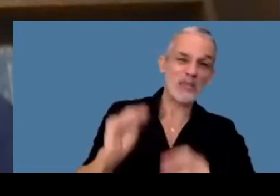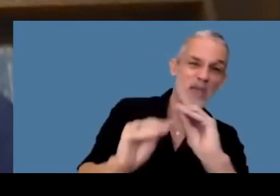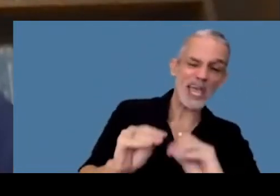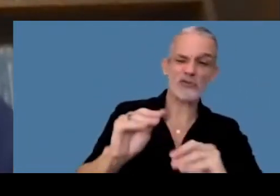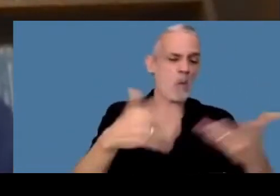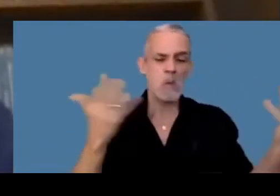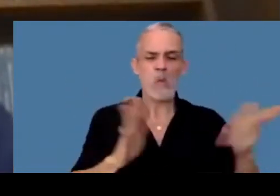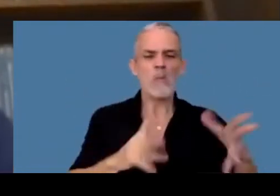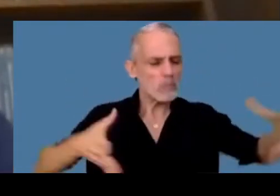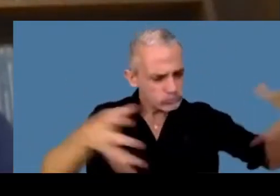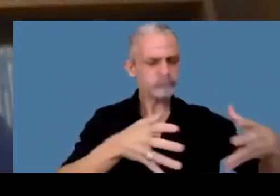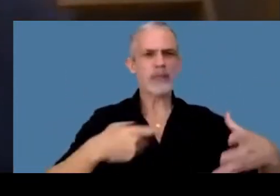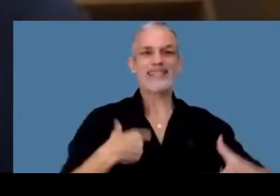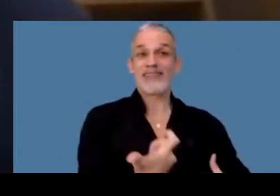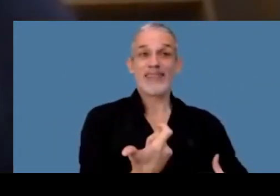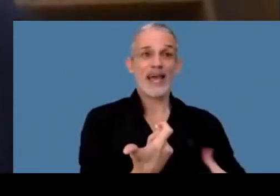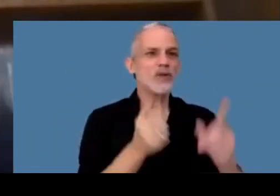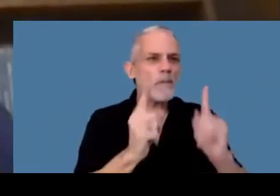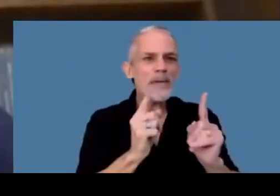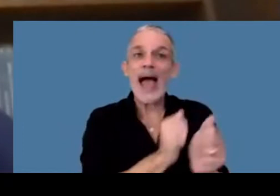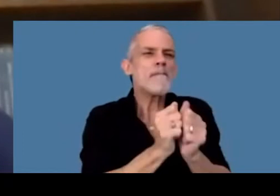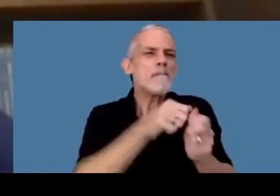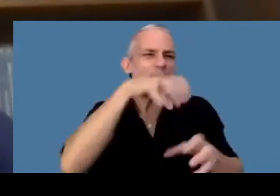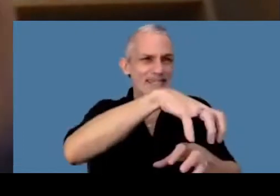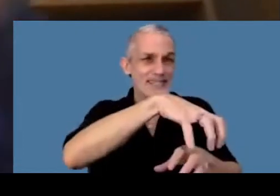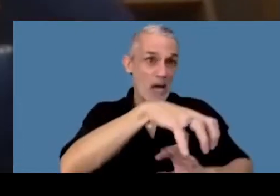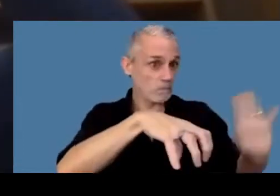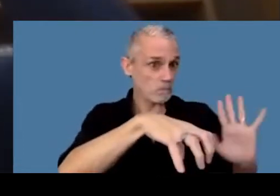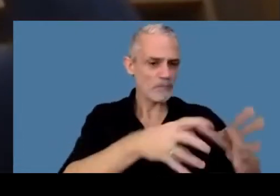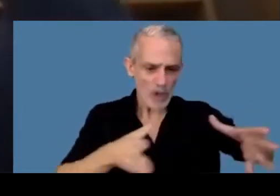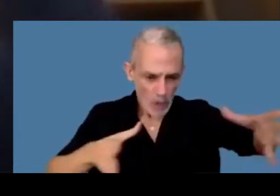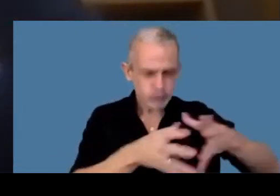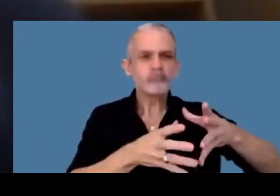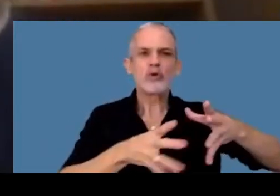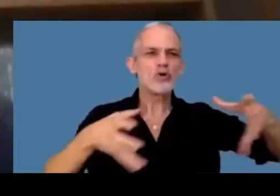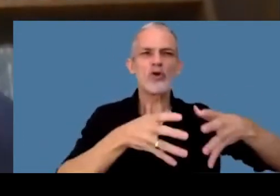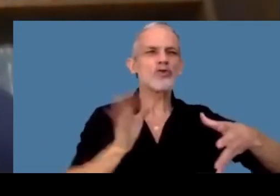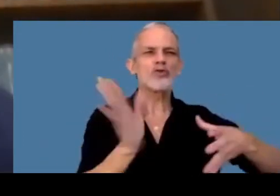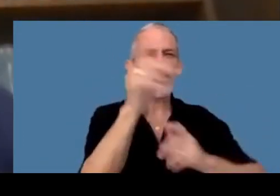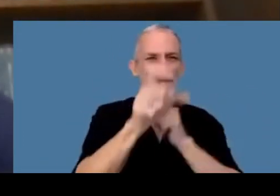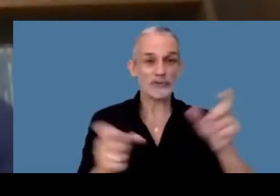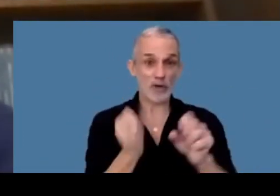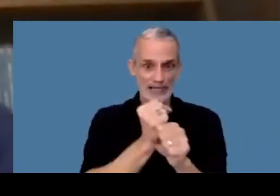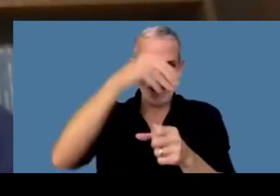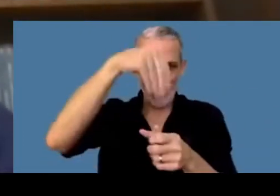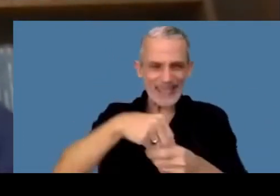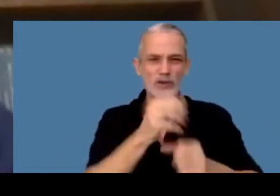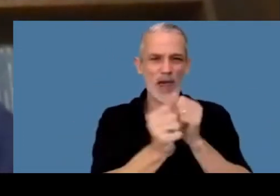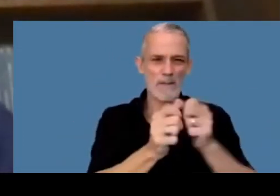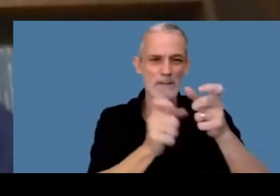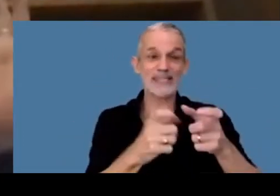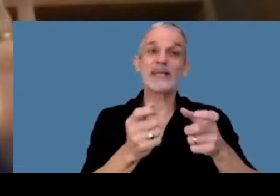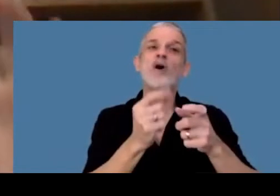sindicato por empresa. O sea, nuclea a toda la empresa y por eso se dice que es un sindicato vertical,